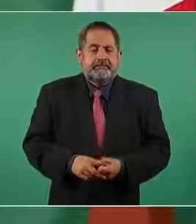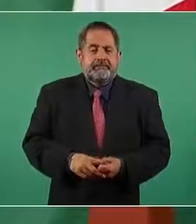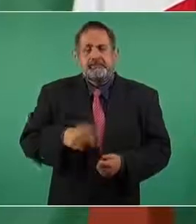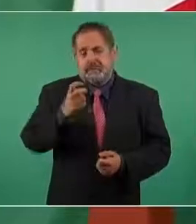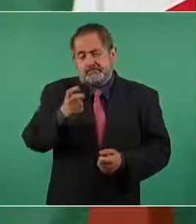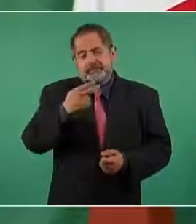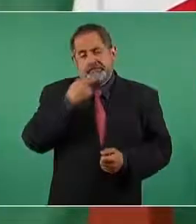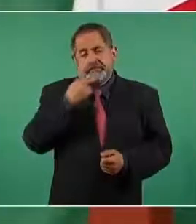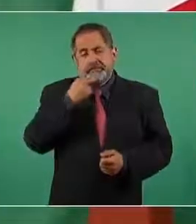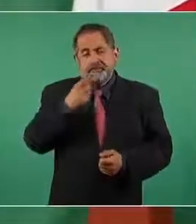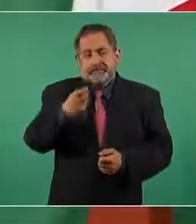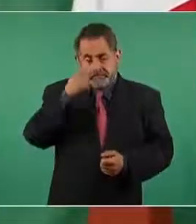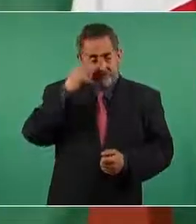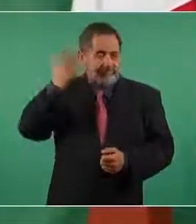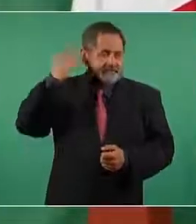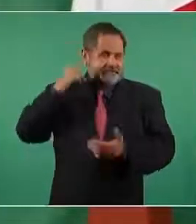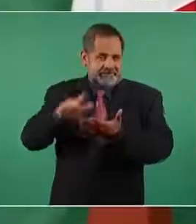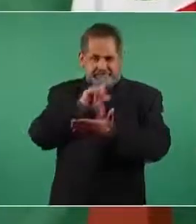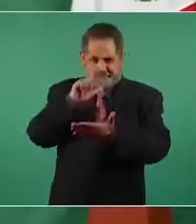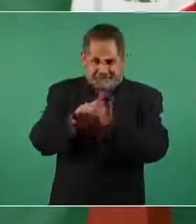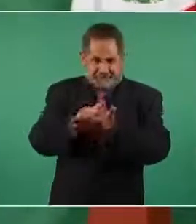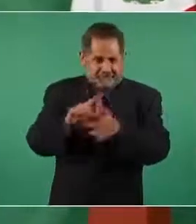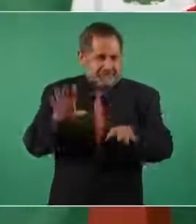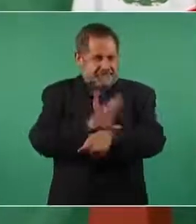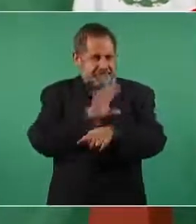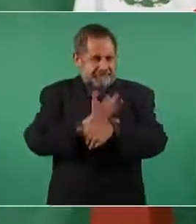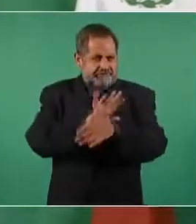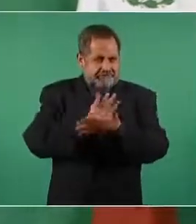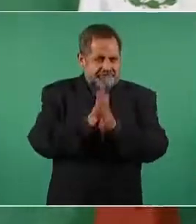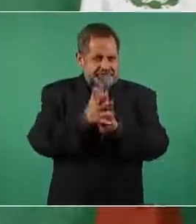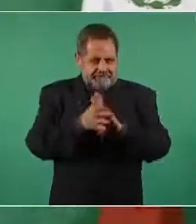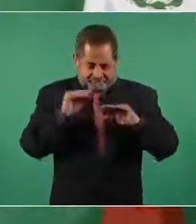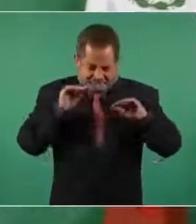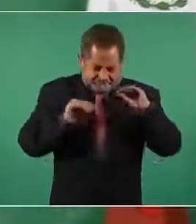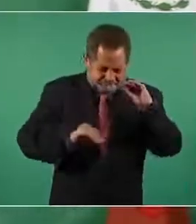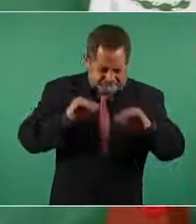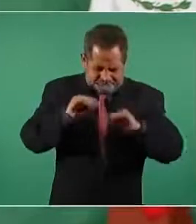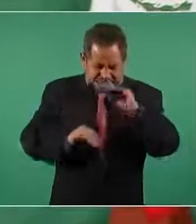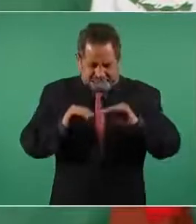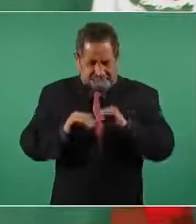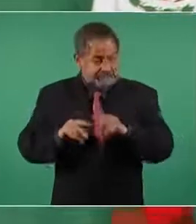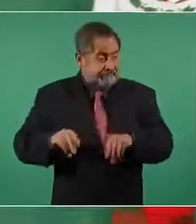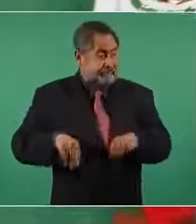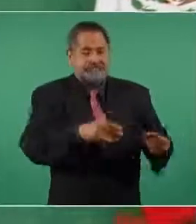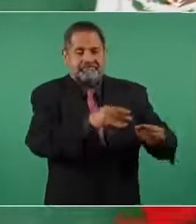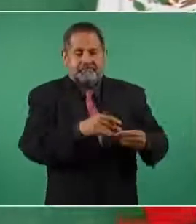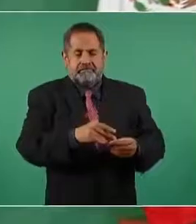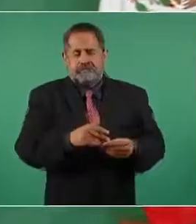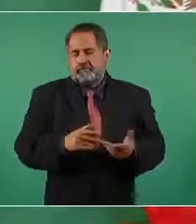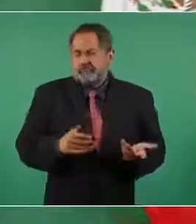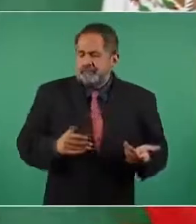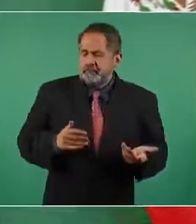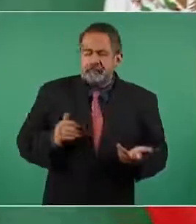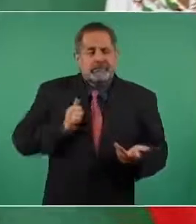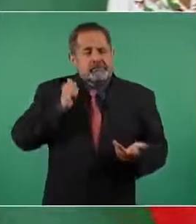para eso fue la llamada reforma energética. Entregaron esos contratos,